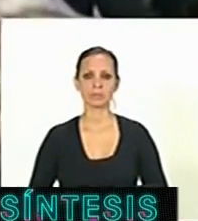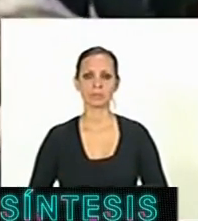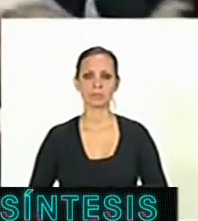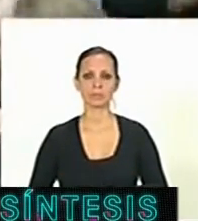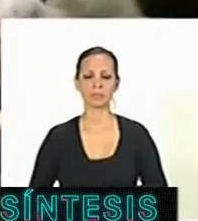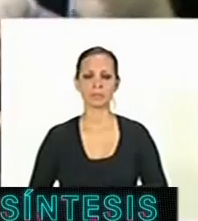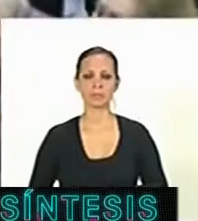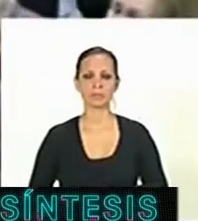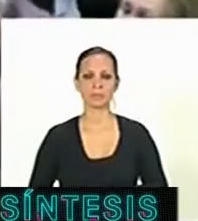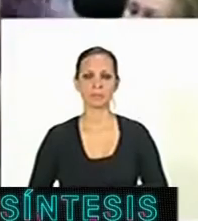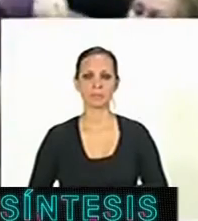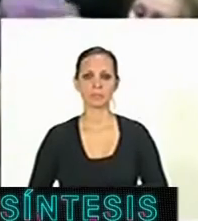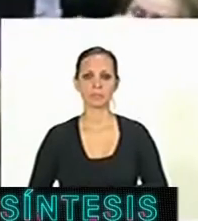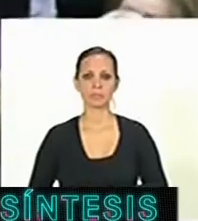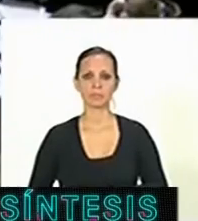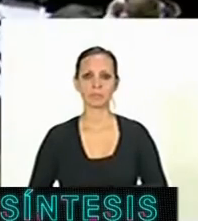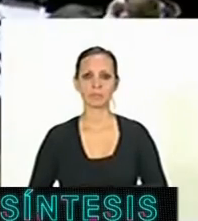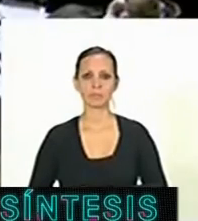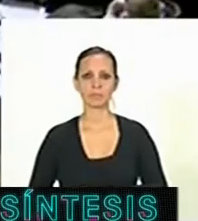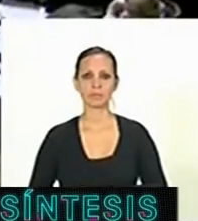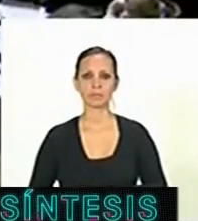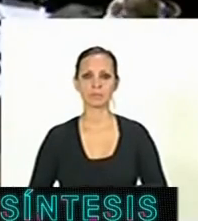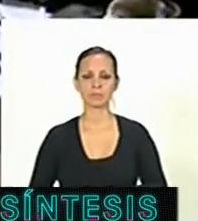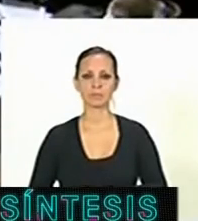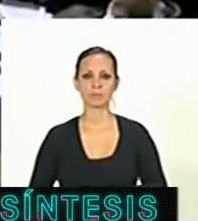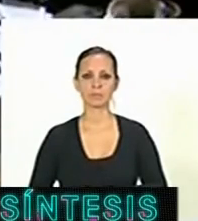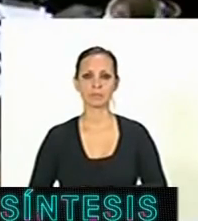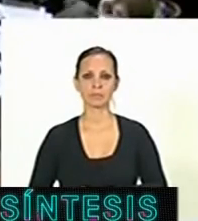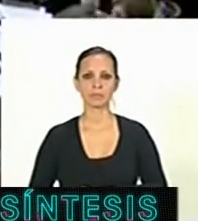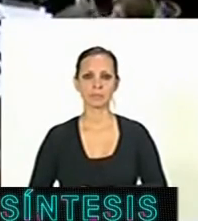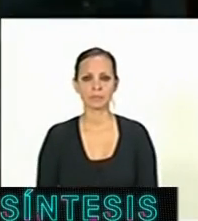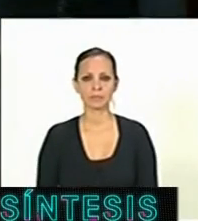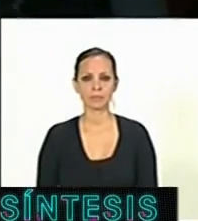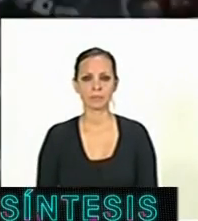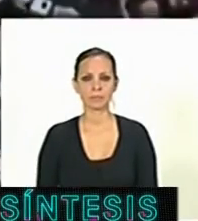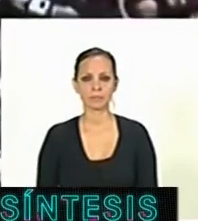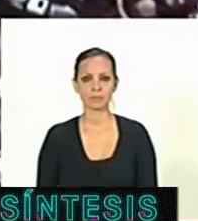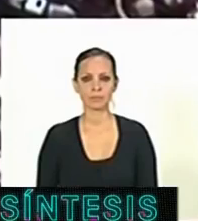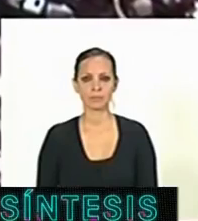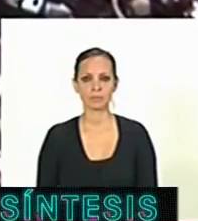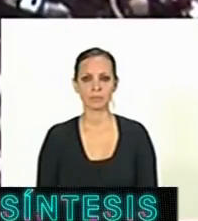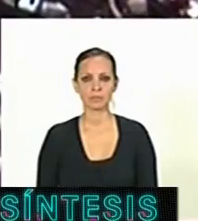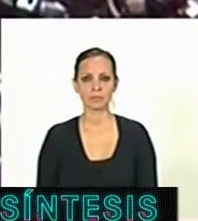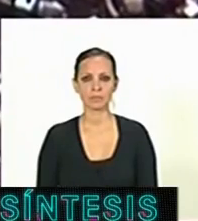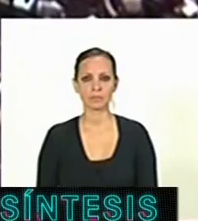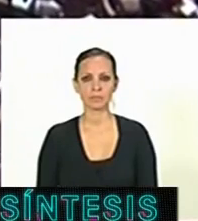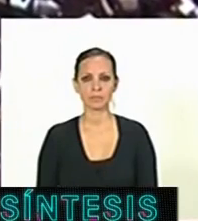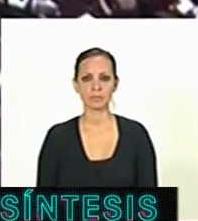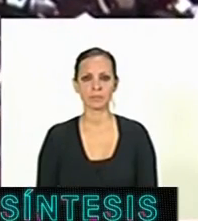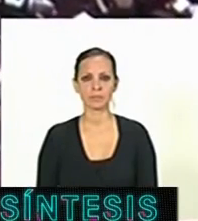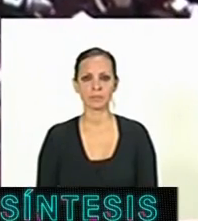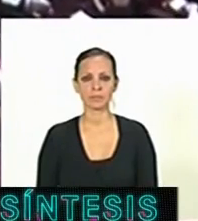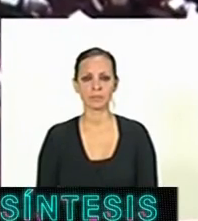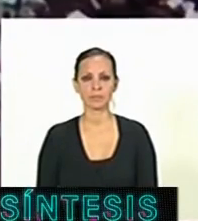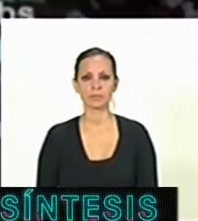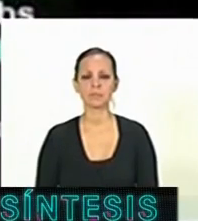Justina Locane. Ustedes recordarán este resonante caso, esta menor de 12 años que falleció en noviembre pasado mientras esperaba un trasplante de corazón.